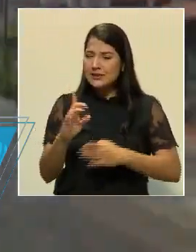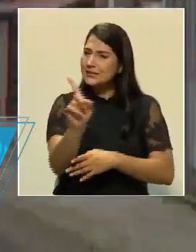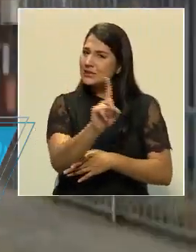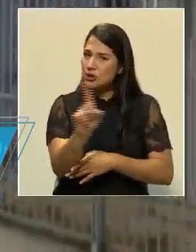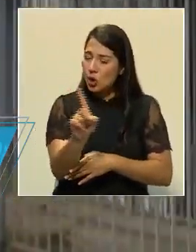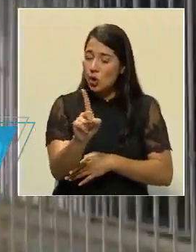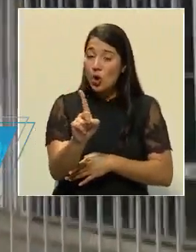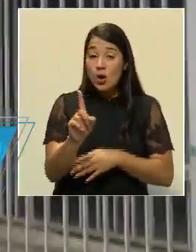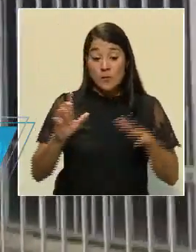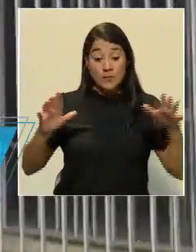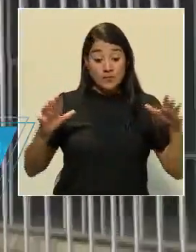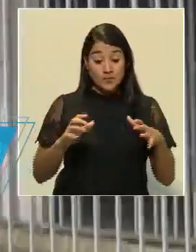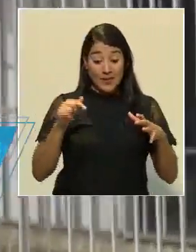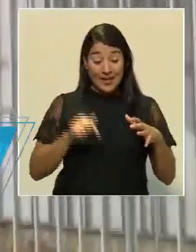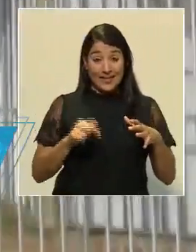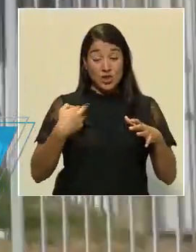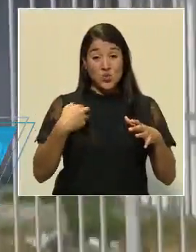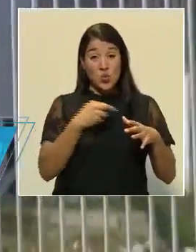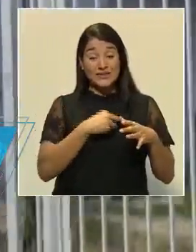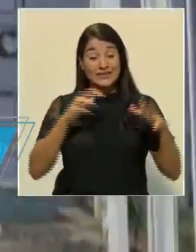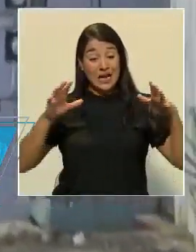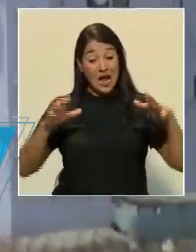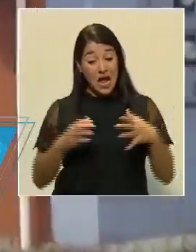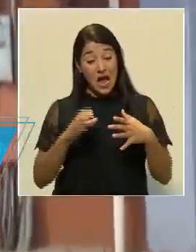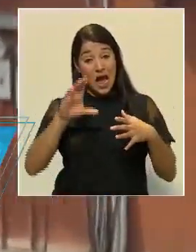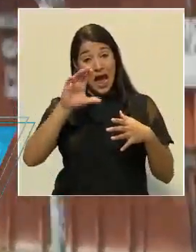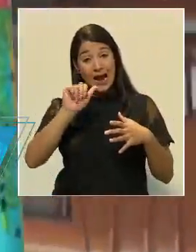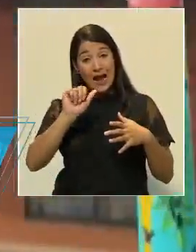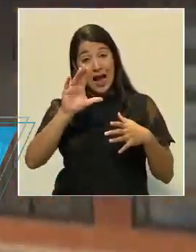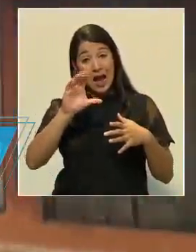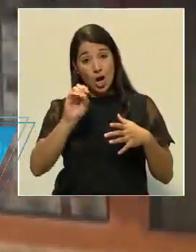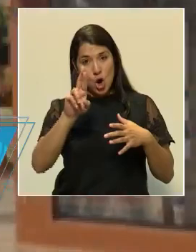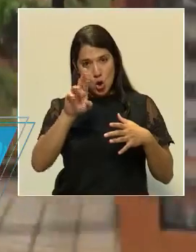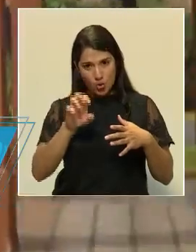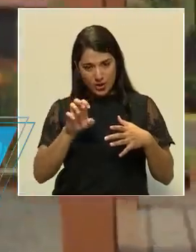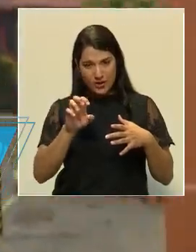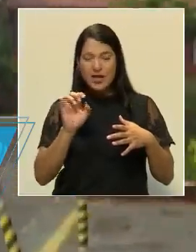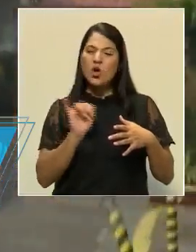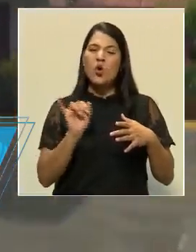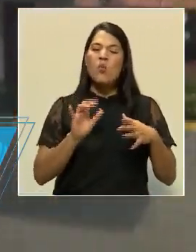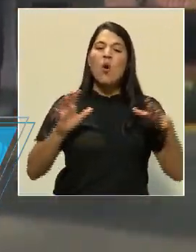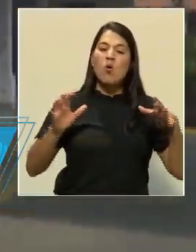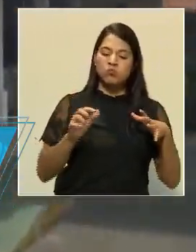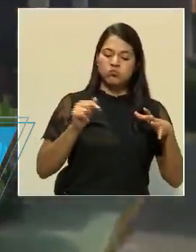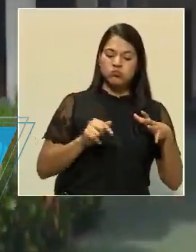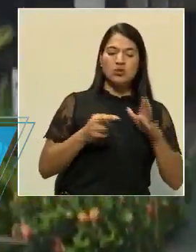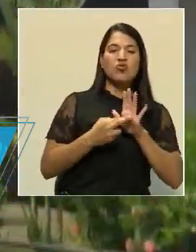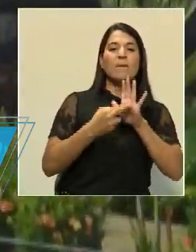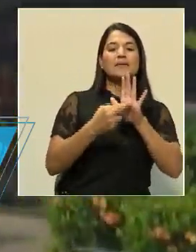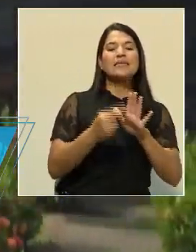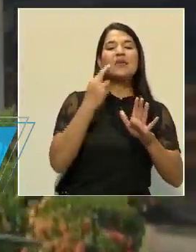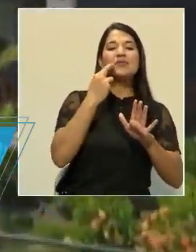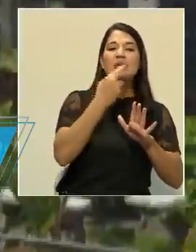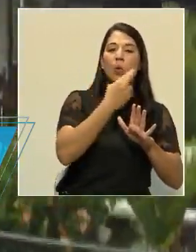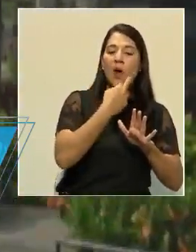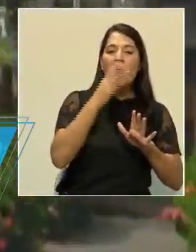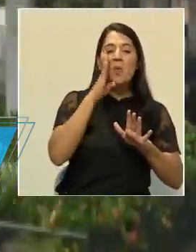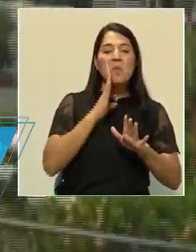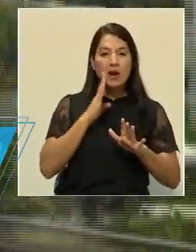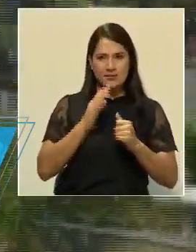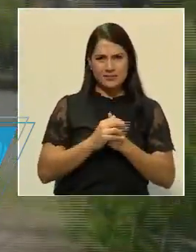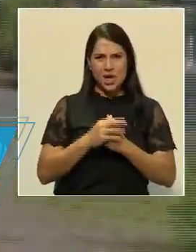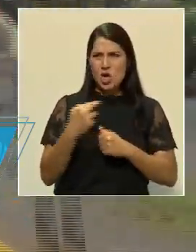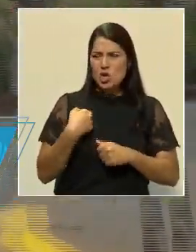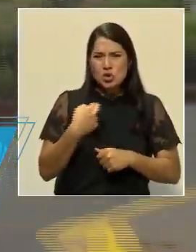porque CACORE se ha dedicado a preparar a nuestros restaurantes desde marzo, y que